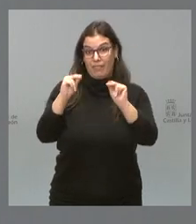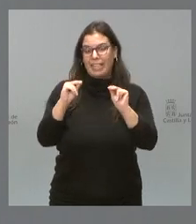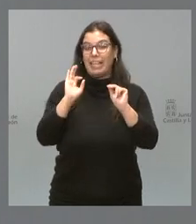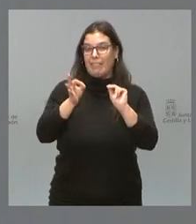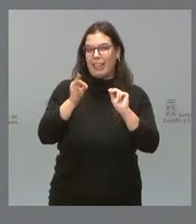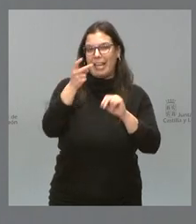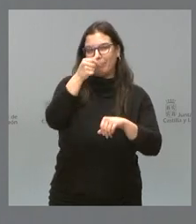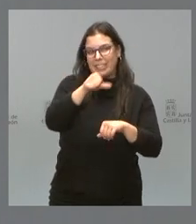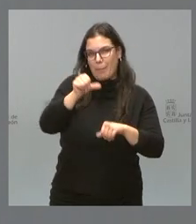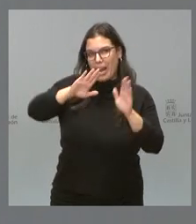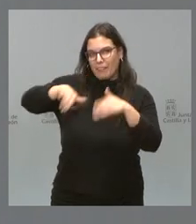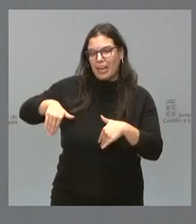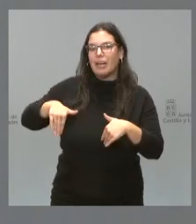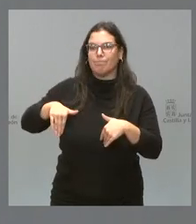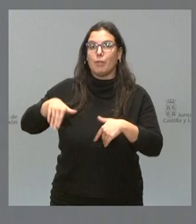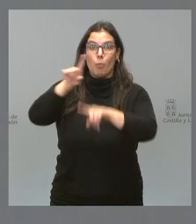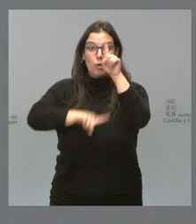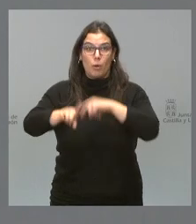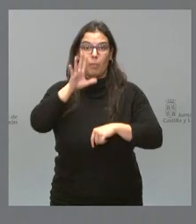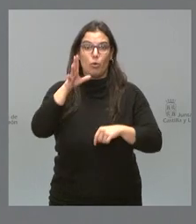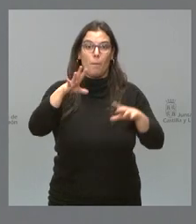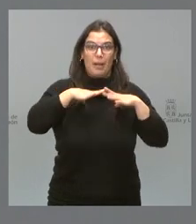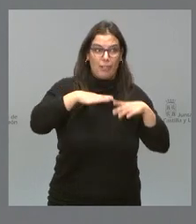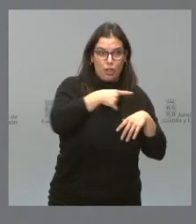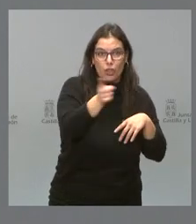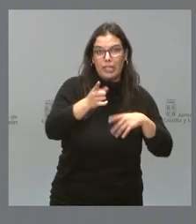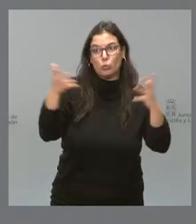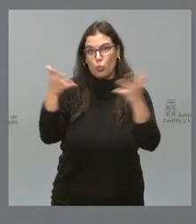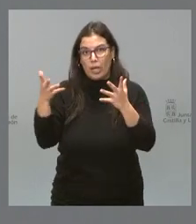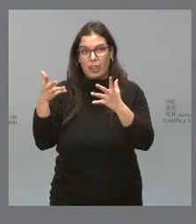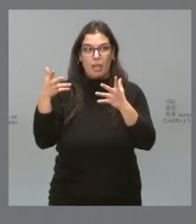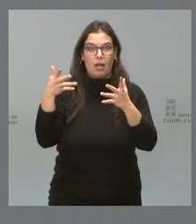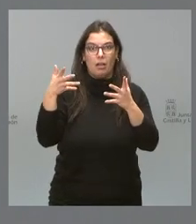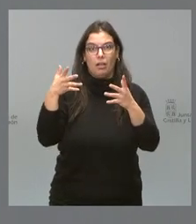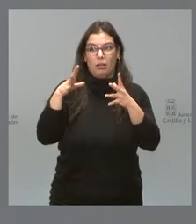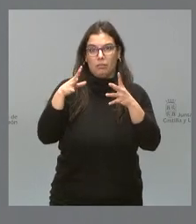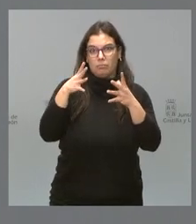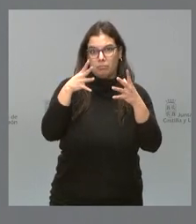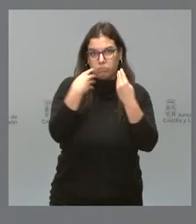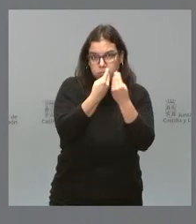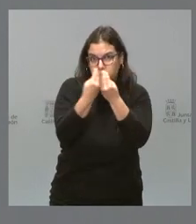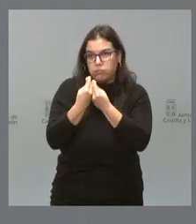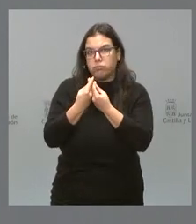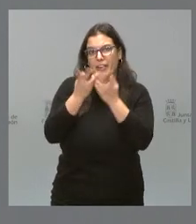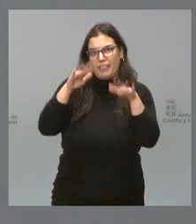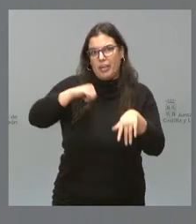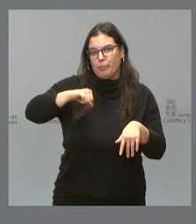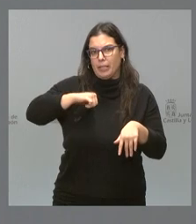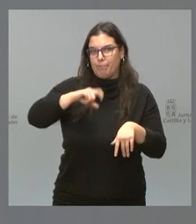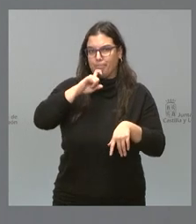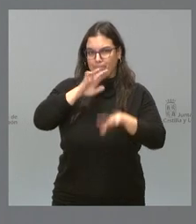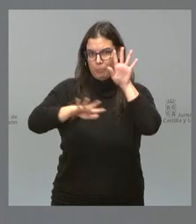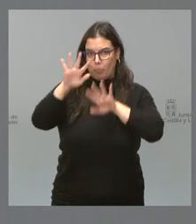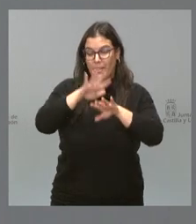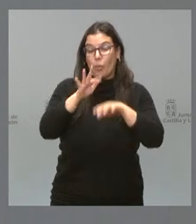problemáticas porque los sanitarios cogen vacaciones hay más urgencias y al final Eso provoca situaciones de tensión en los hospitales a